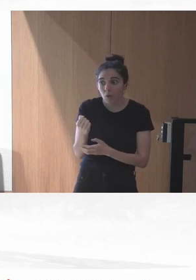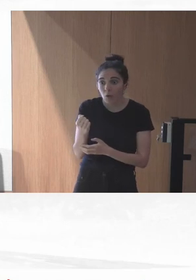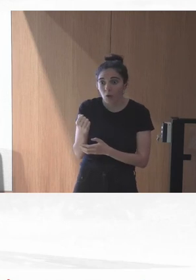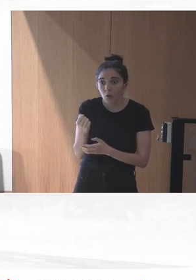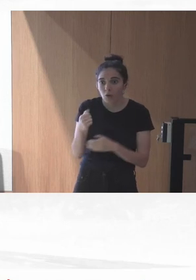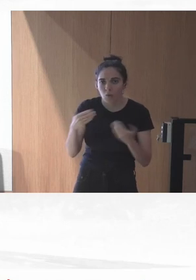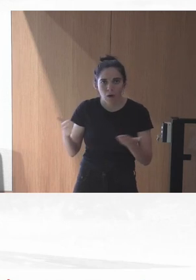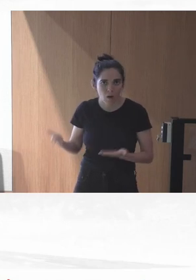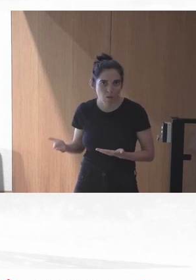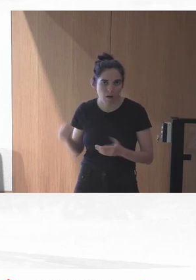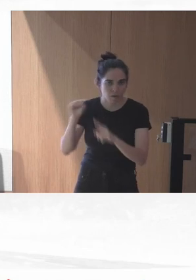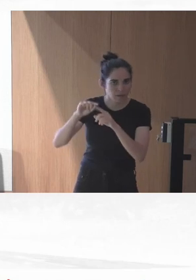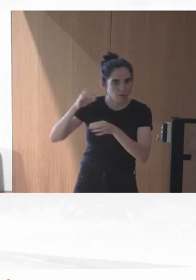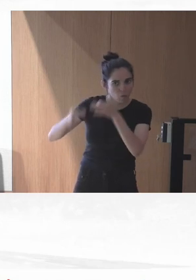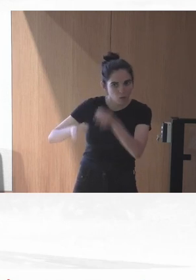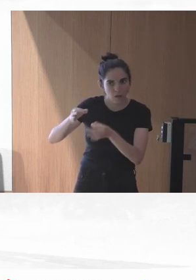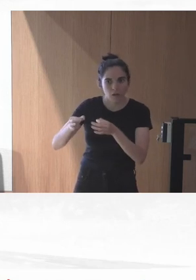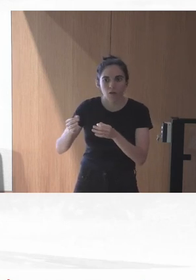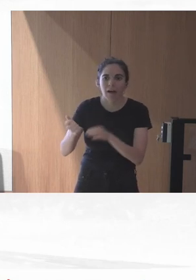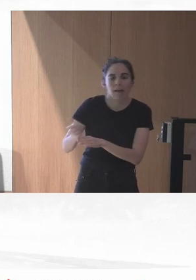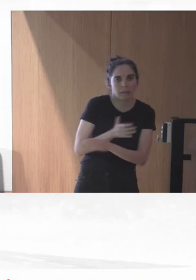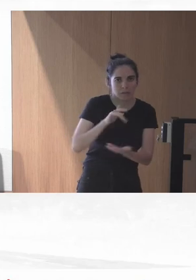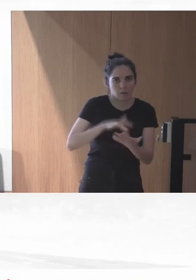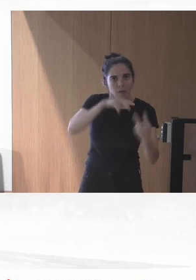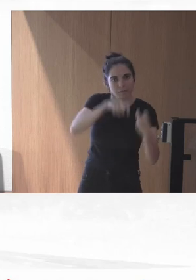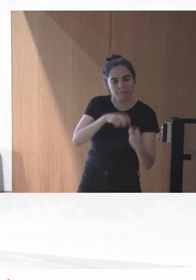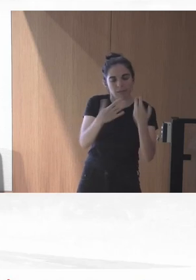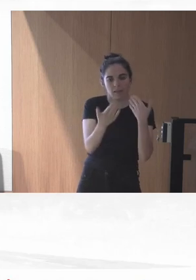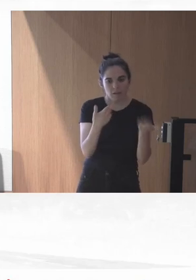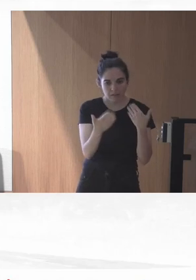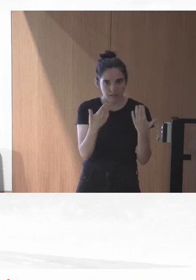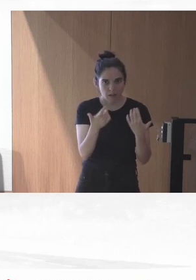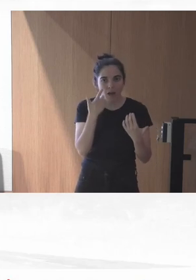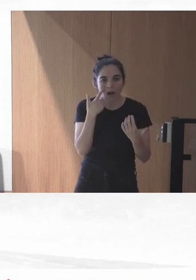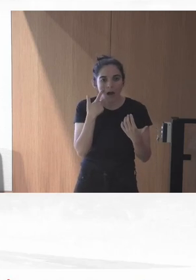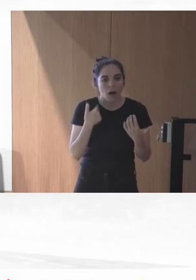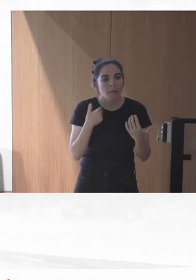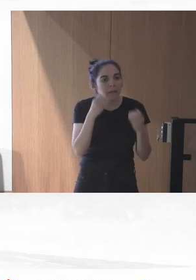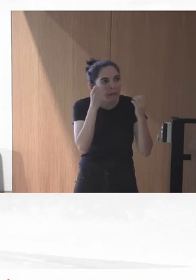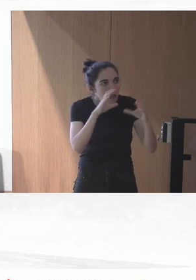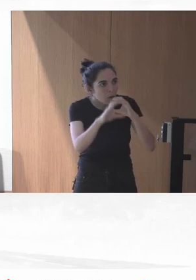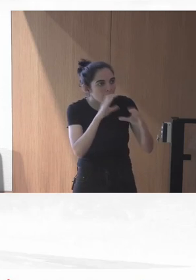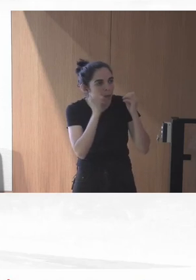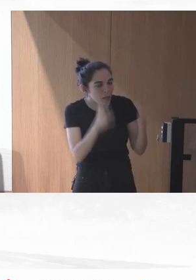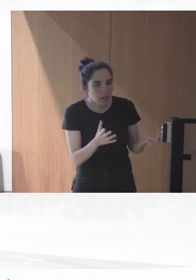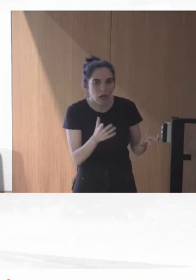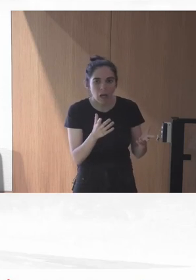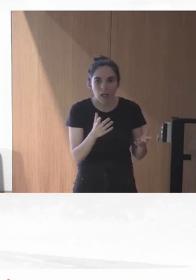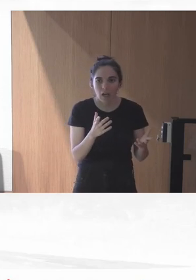enfrentarse al procedimiento judicial, mantuvimos una entrevista para conocer cómo se comunicaba,